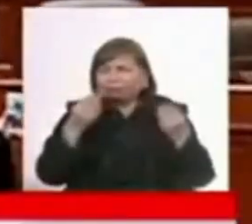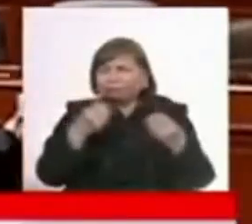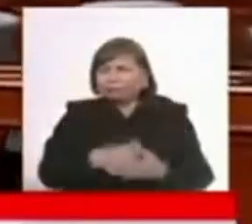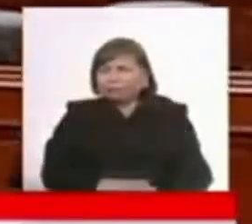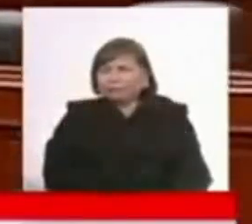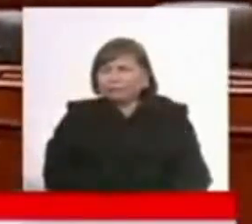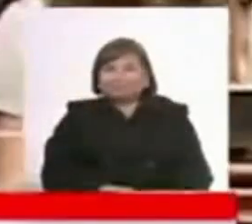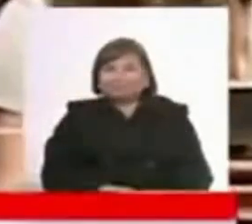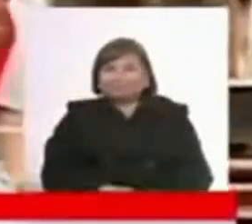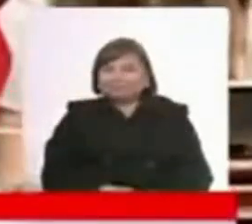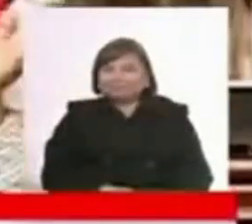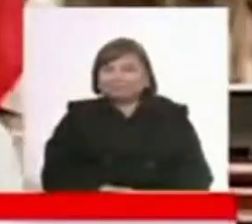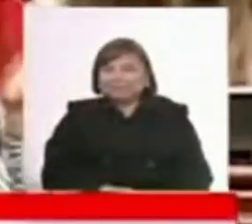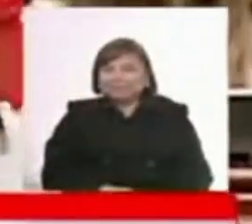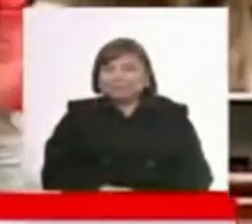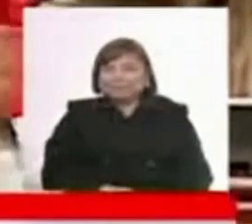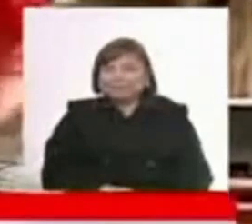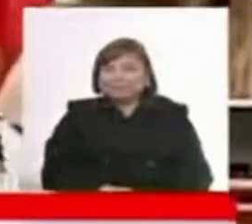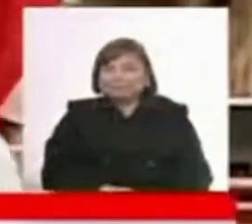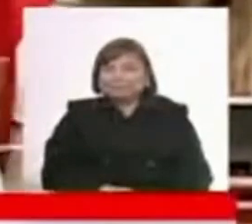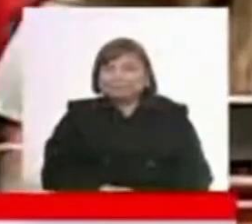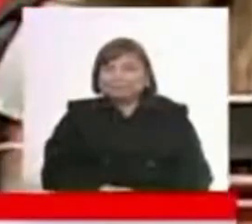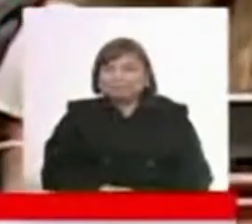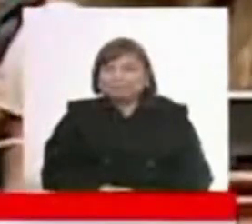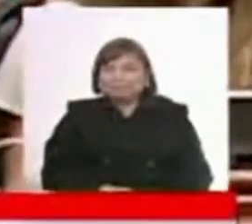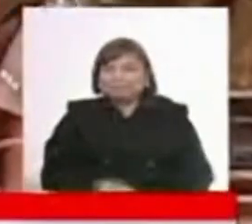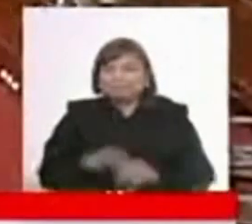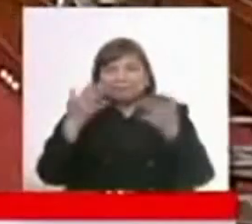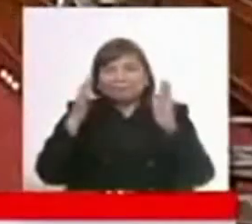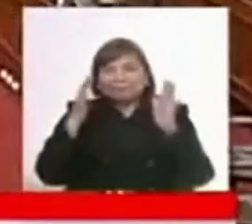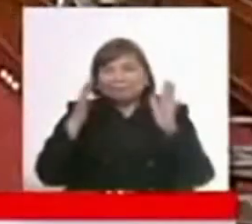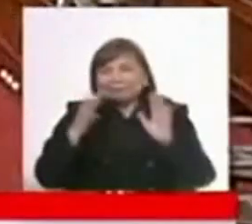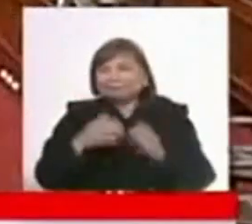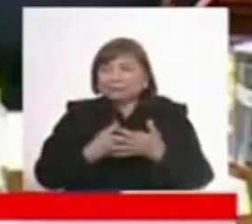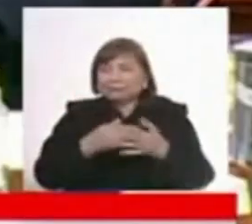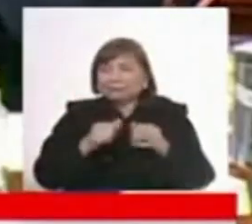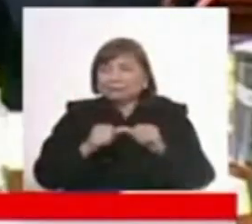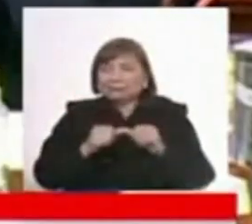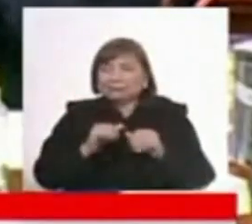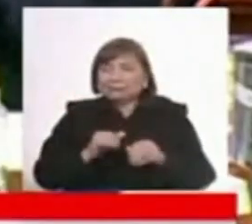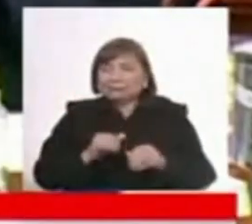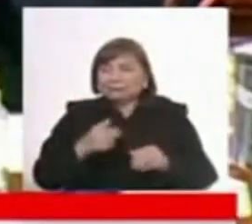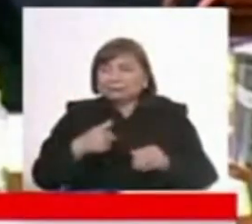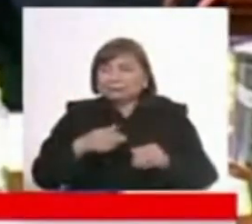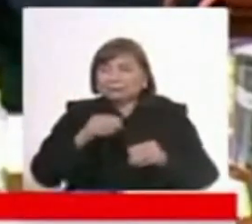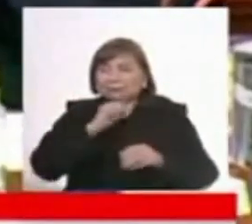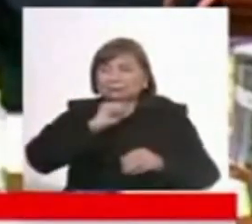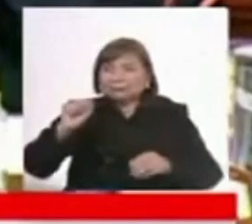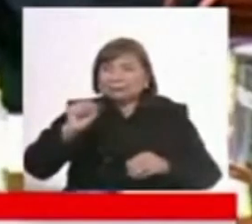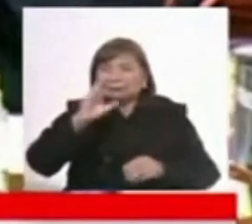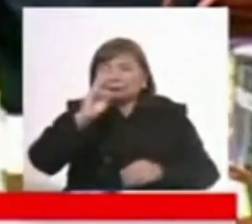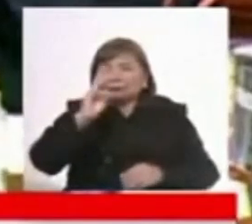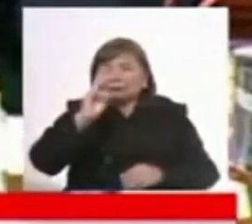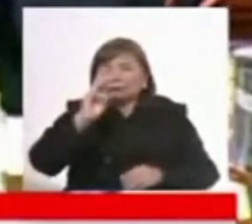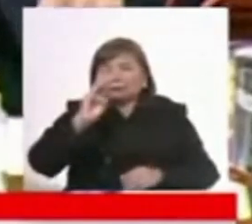tuvo se pacificó superó las situaciones de terrorismo y el miedo que en la sociedad